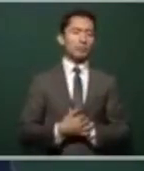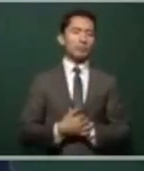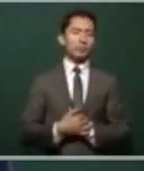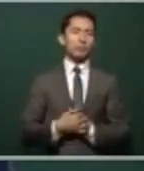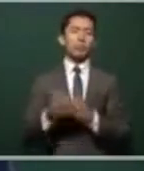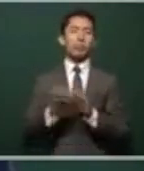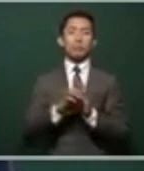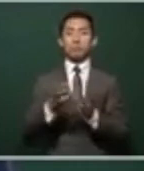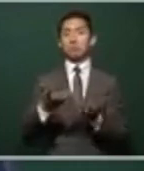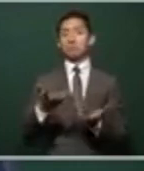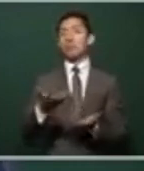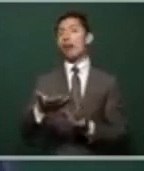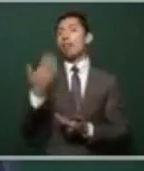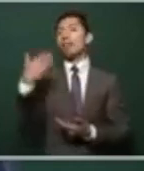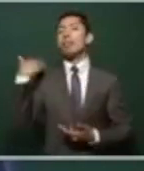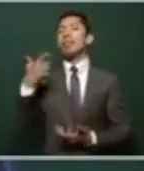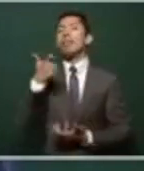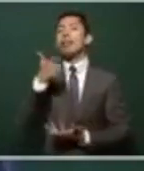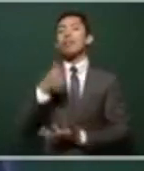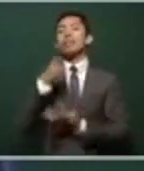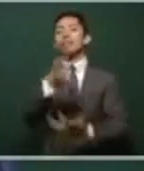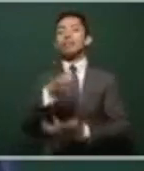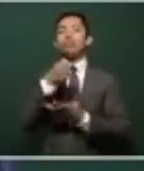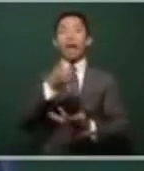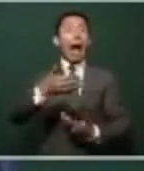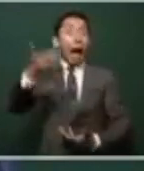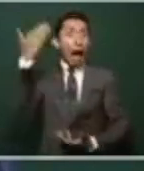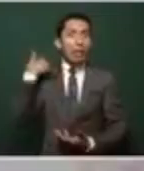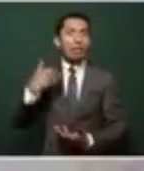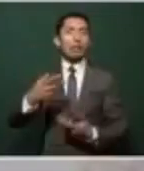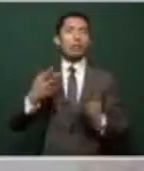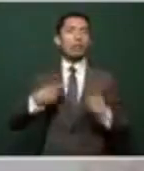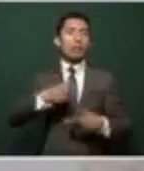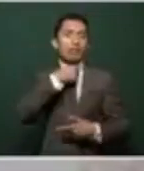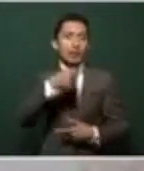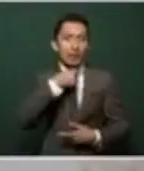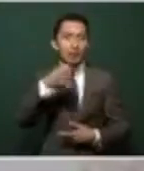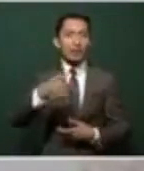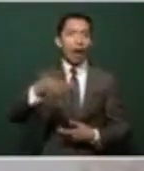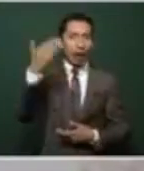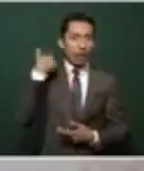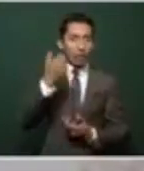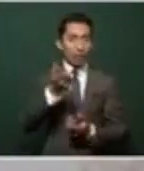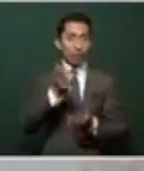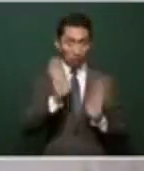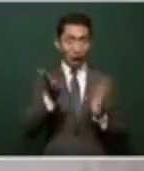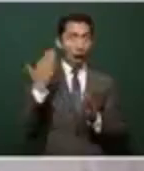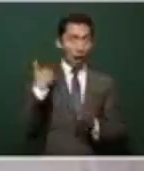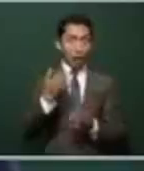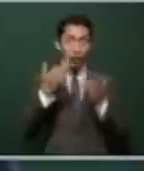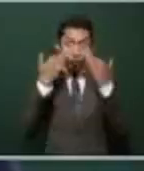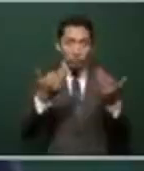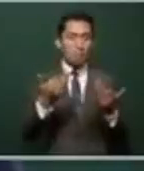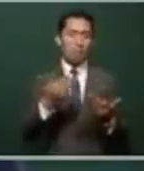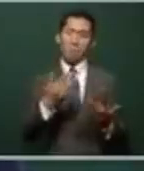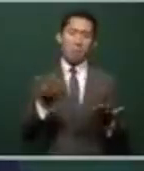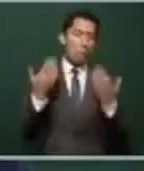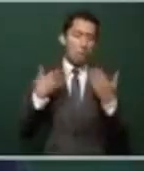destinado tanto recurso para adultos mayores, también cuándo se había